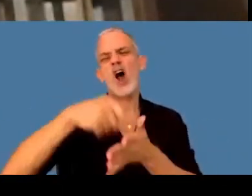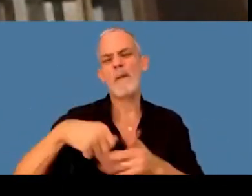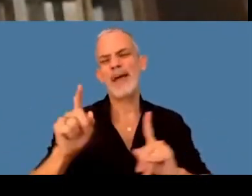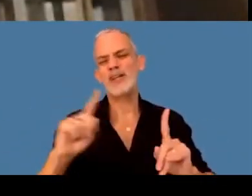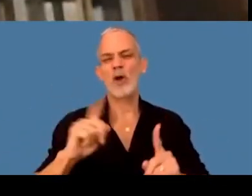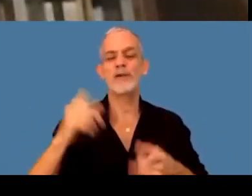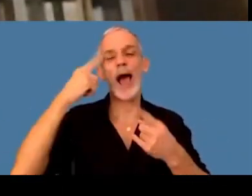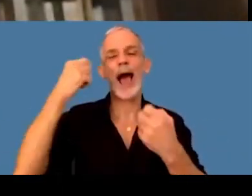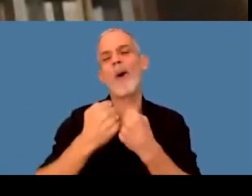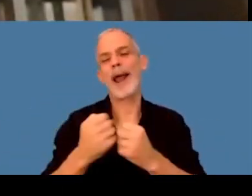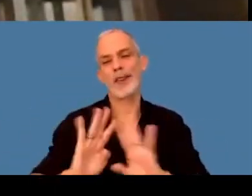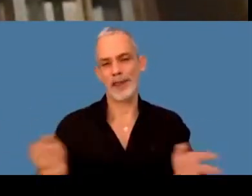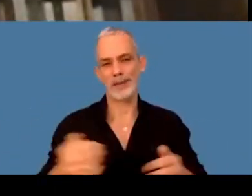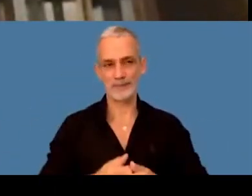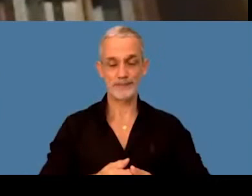acuerdo.